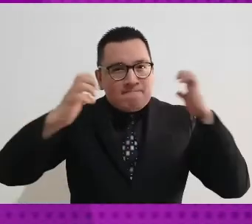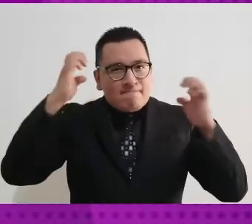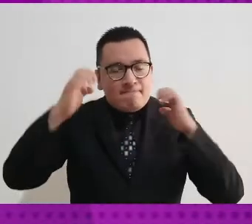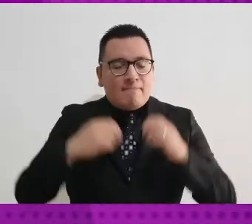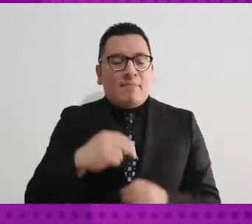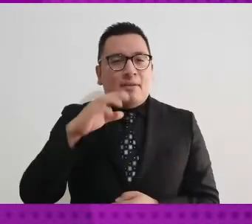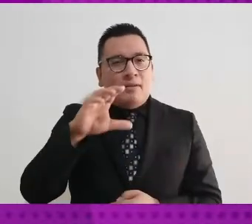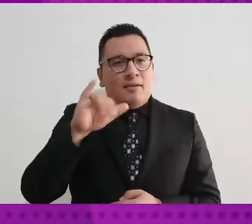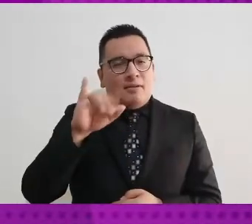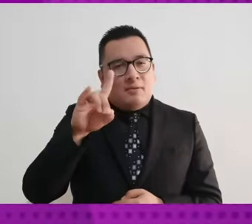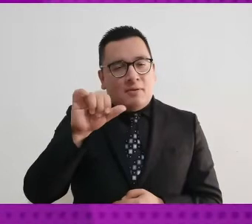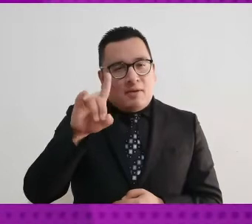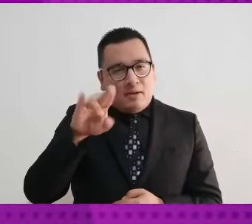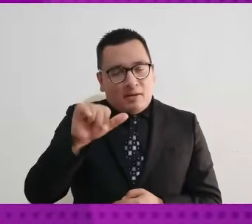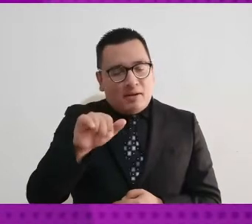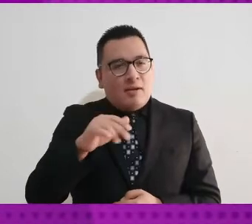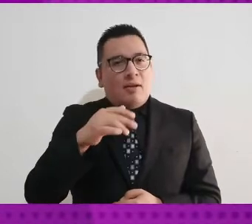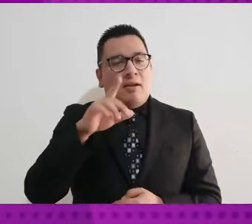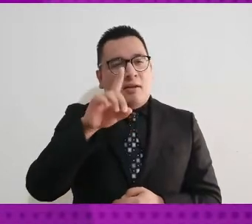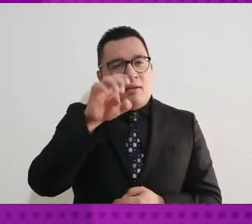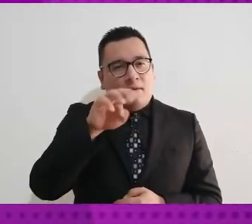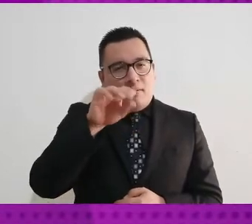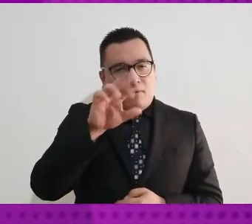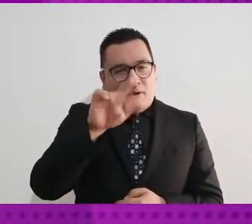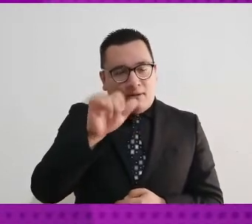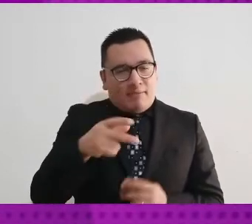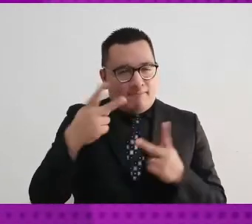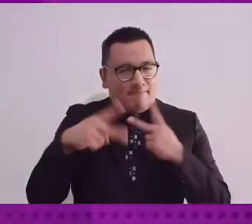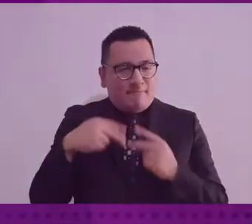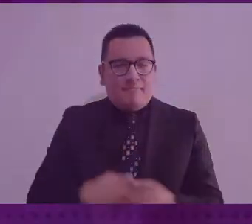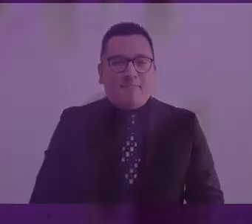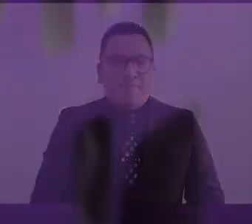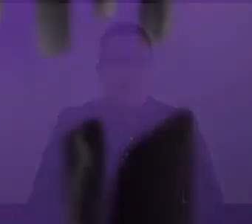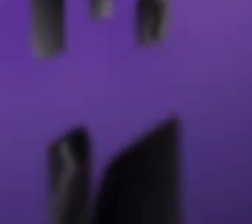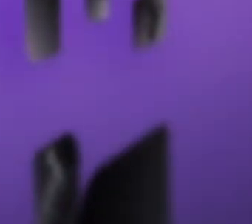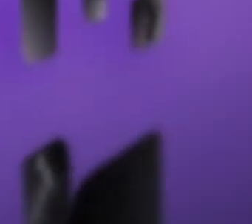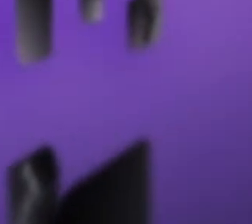exposición Ciudadanía, Democracia y Propaganda Electoral. Regresamos después de este corte.